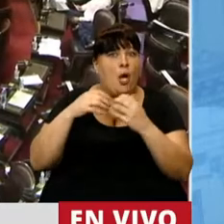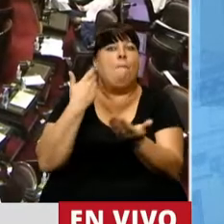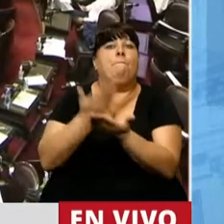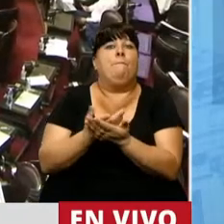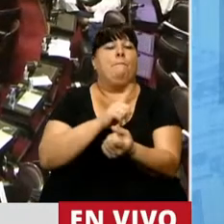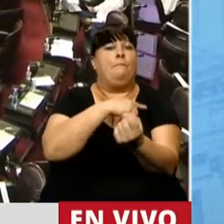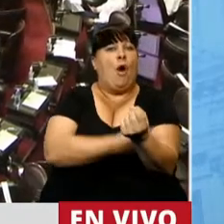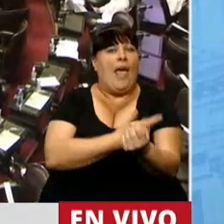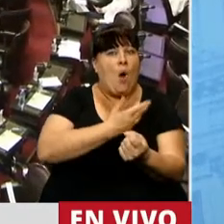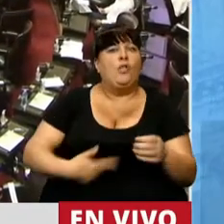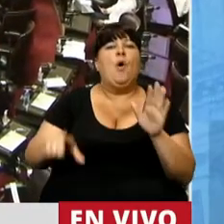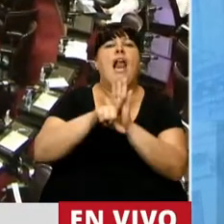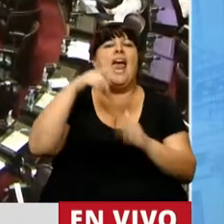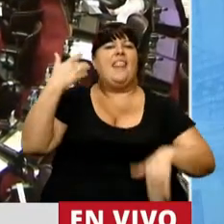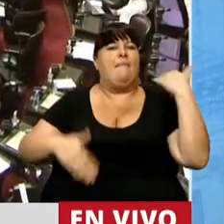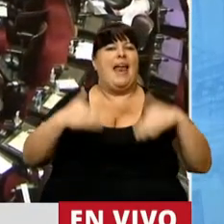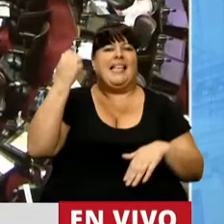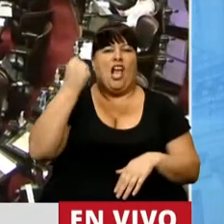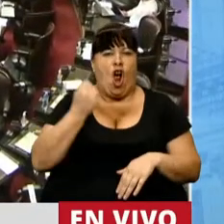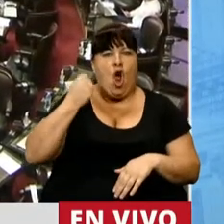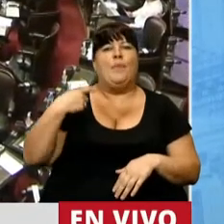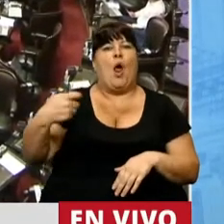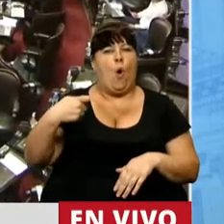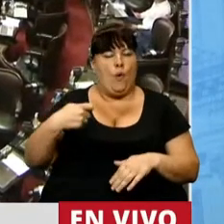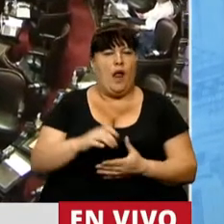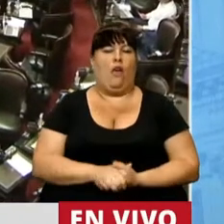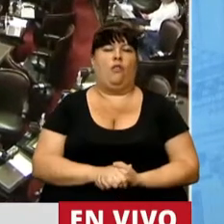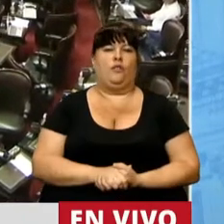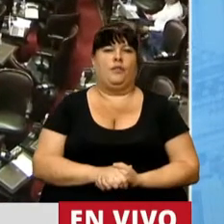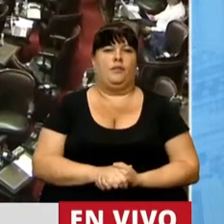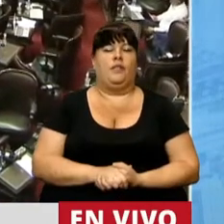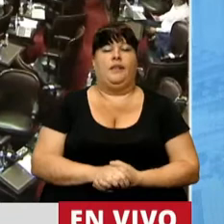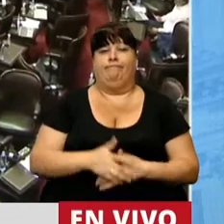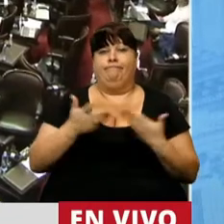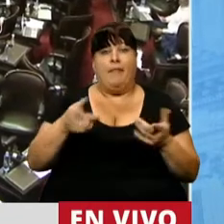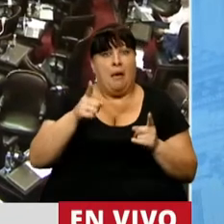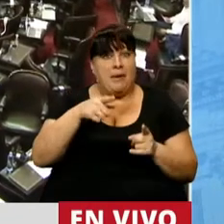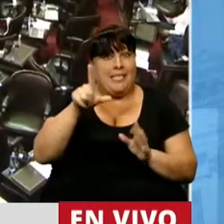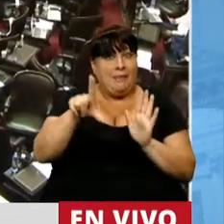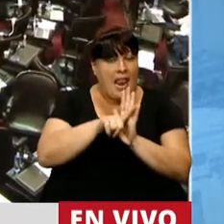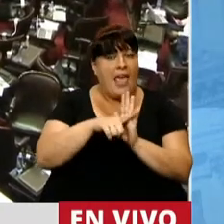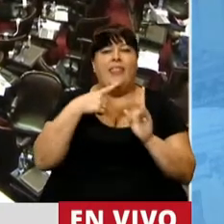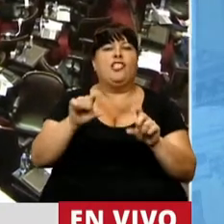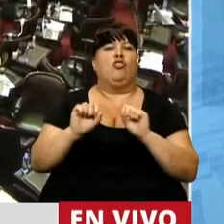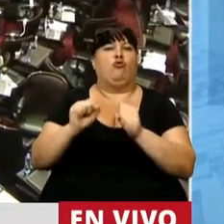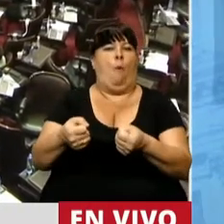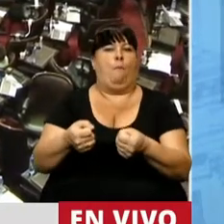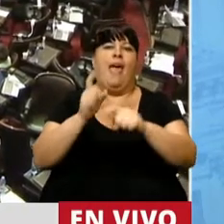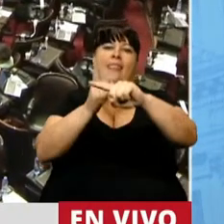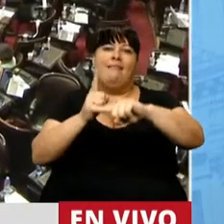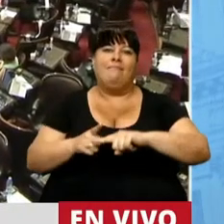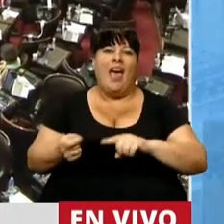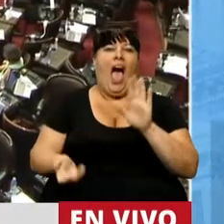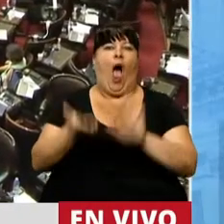por el Poder Ejecutivo, la Ley de Emergencia Económica y Previsional, donde ni más ni menos suspendieron la